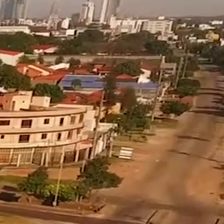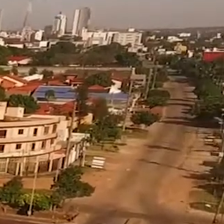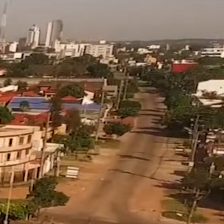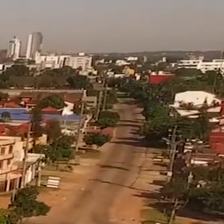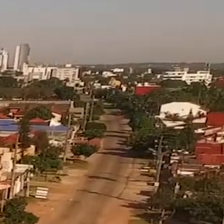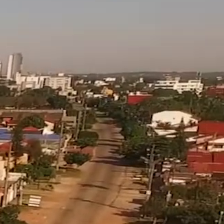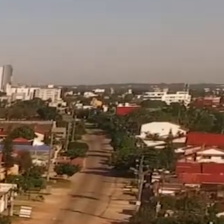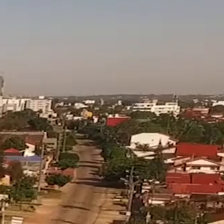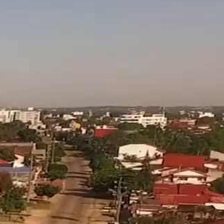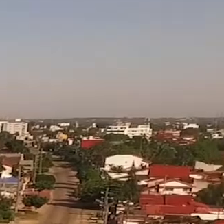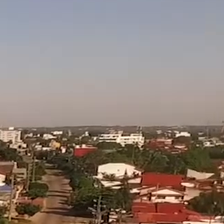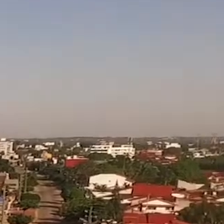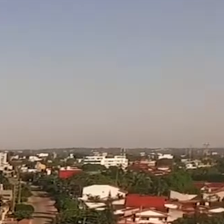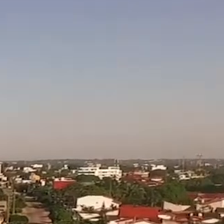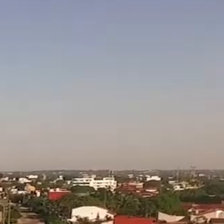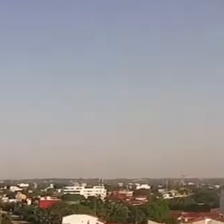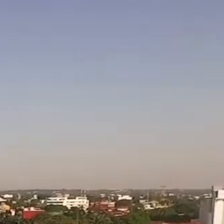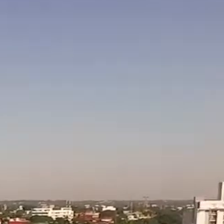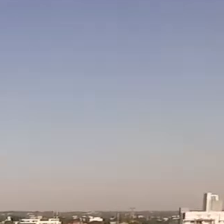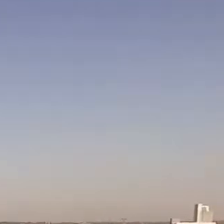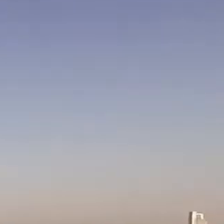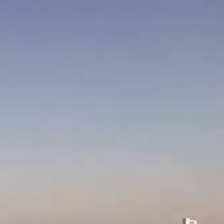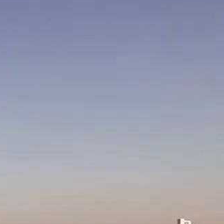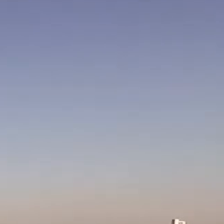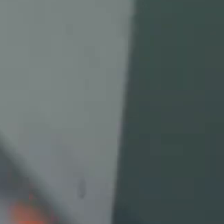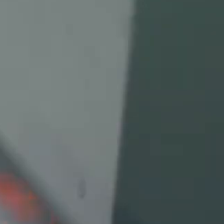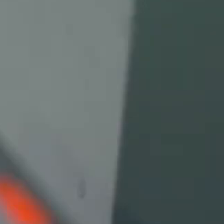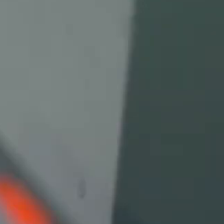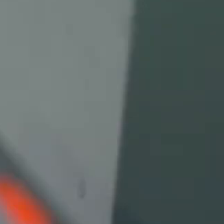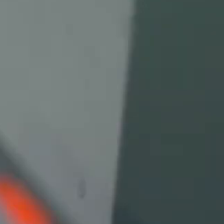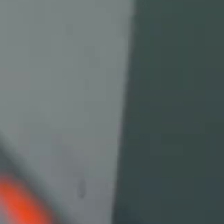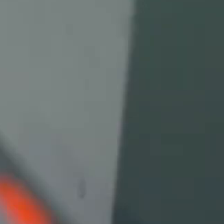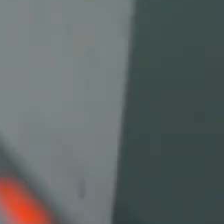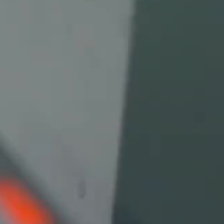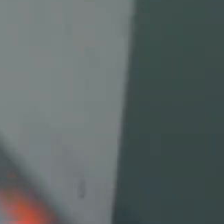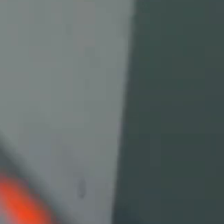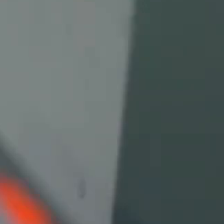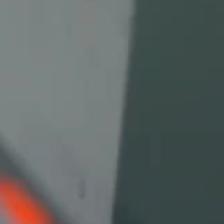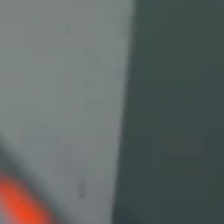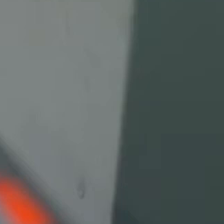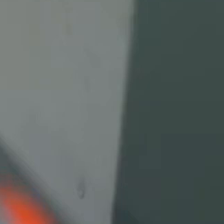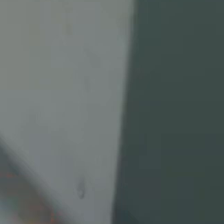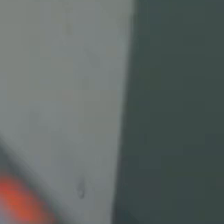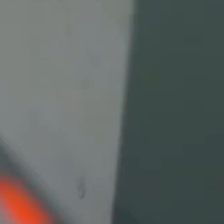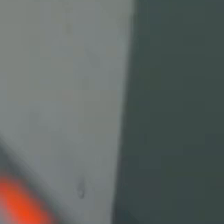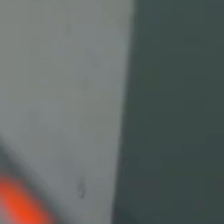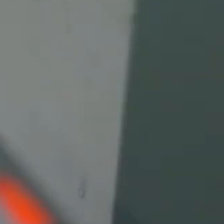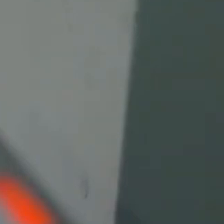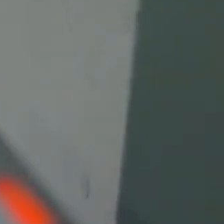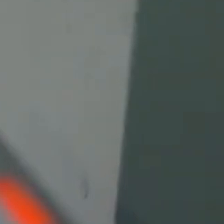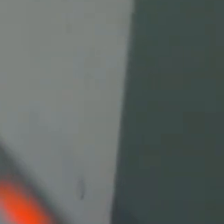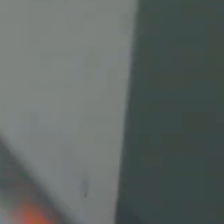Aló, disculpe, hablo con Casa de Oración. Quisiera hacer mi cita para una consejería. Si me ayuda, por favor. Gracias.